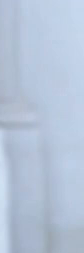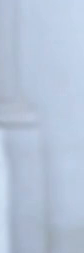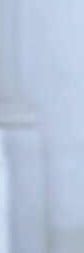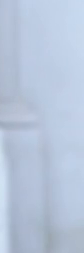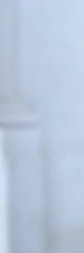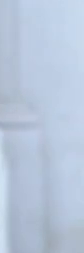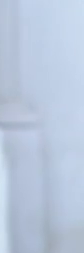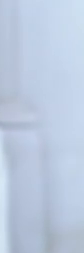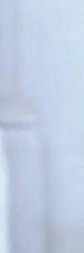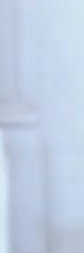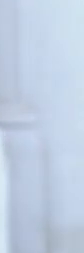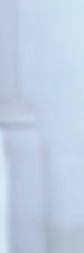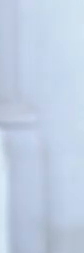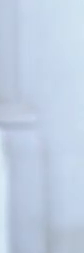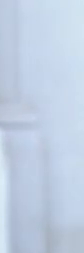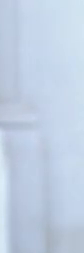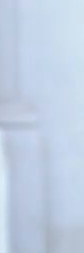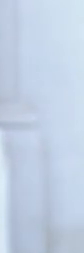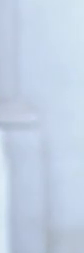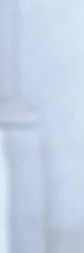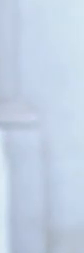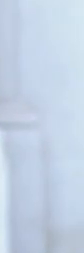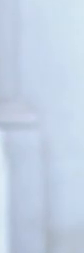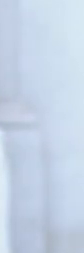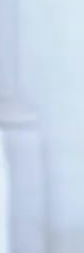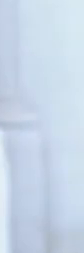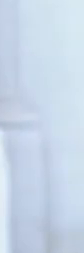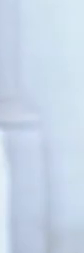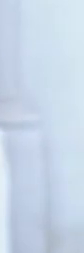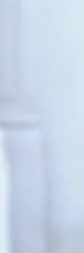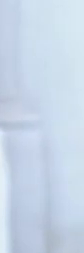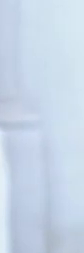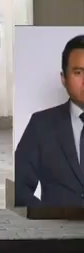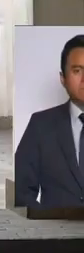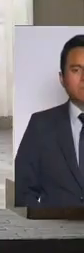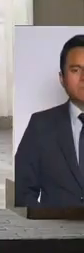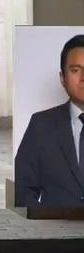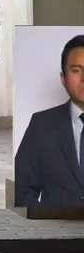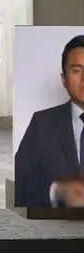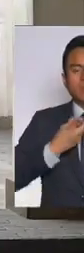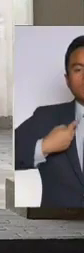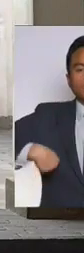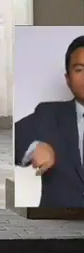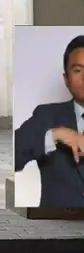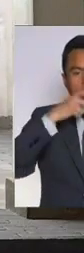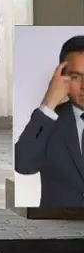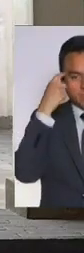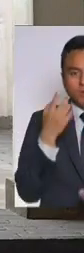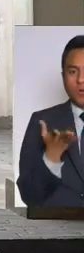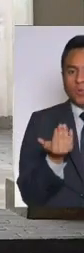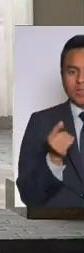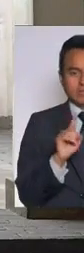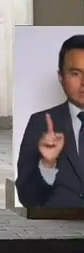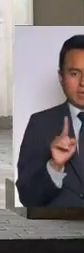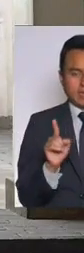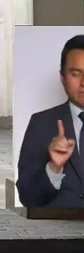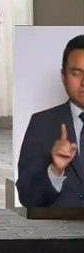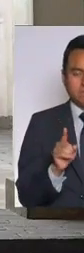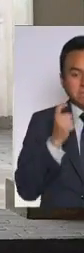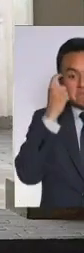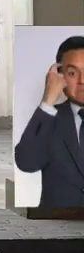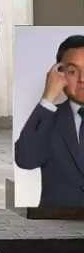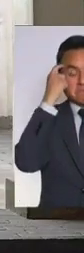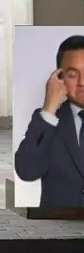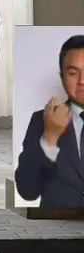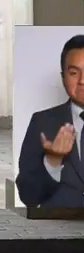al Ministerio del Interior y al procedimiento de carabinero. Pero al mismo tiempo la constante vulneración de derechos